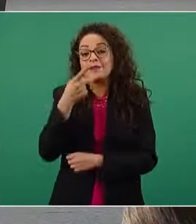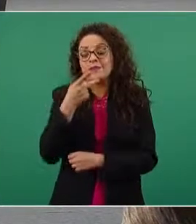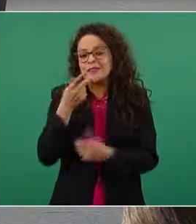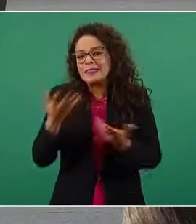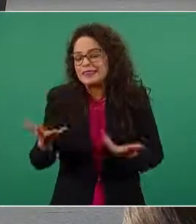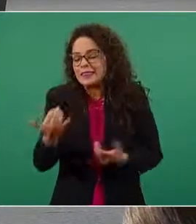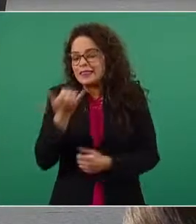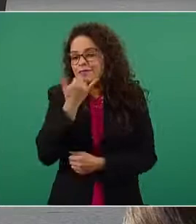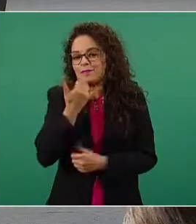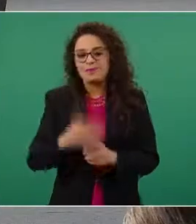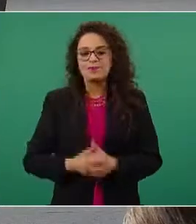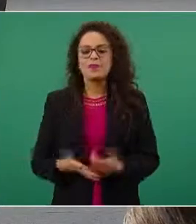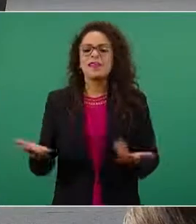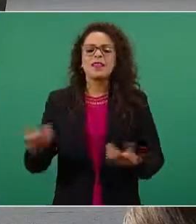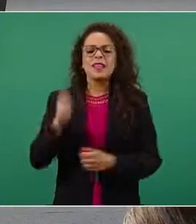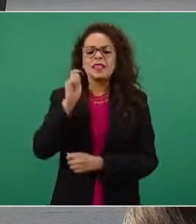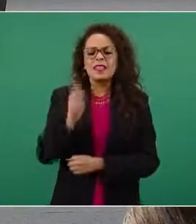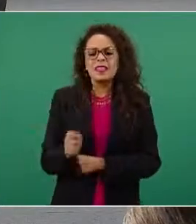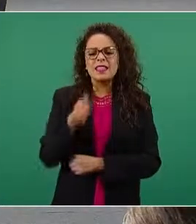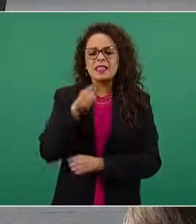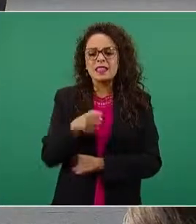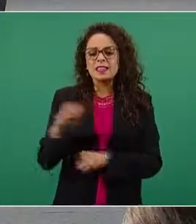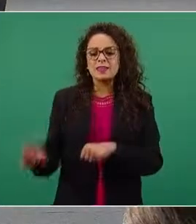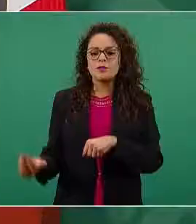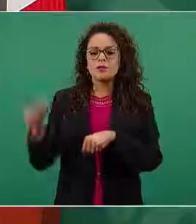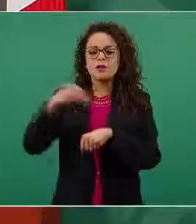el nombramiento de los